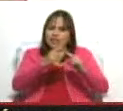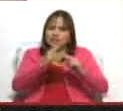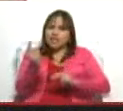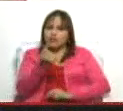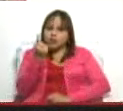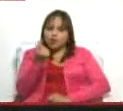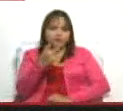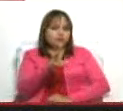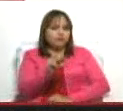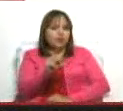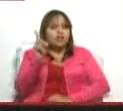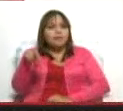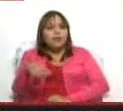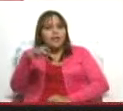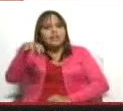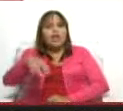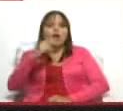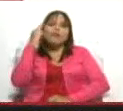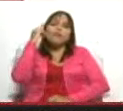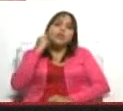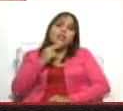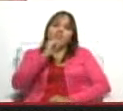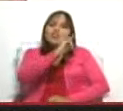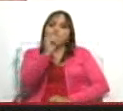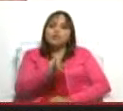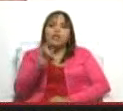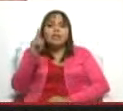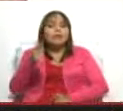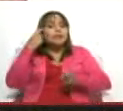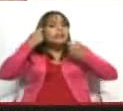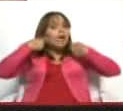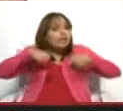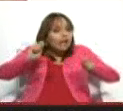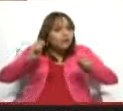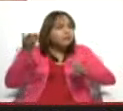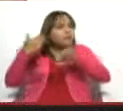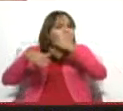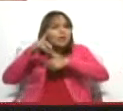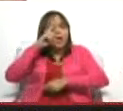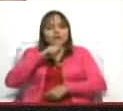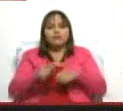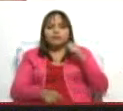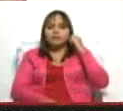también se dio en el estado Bolívar y en Zulia, intentaron también.